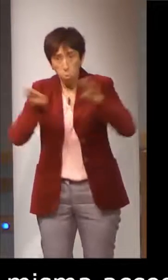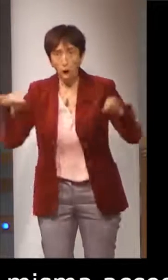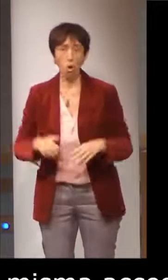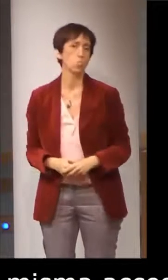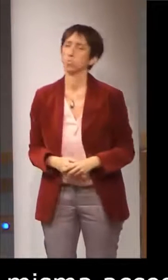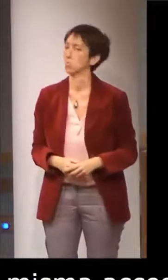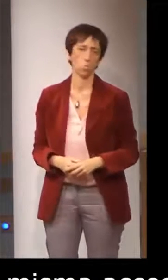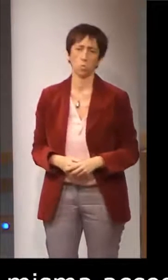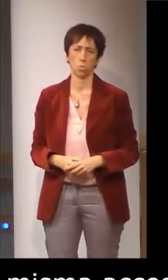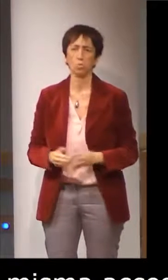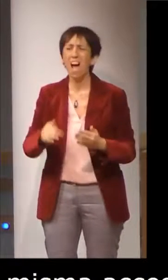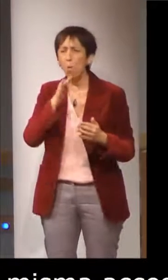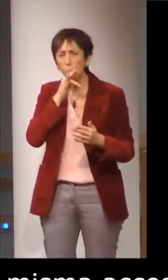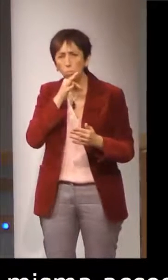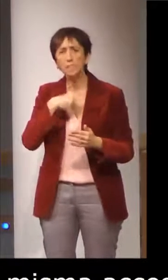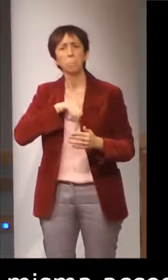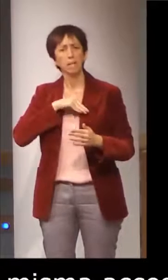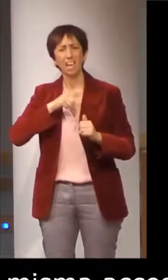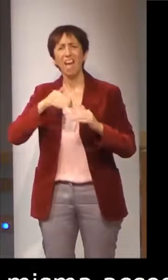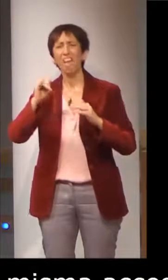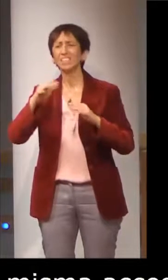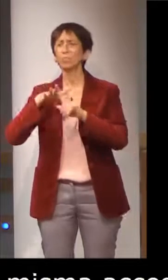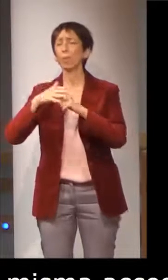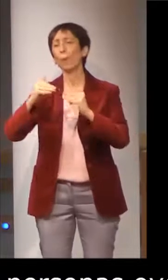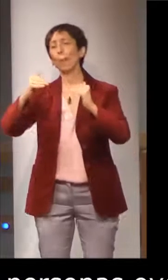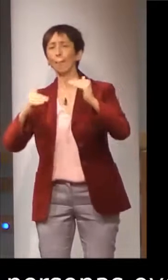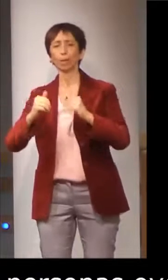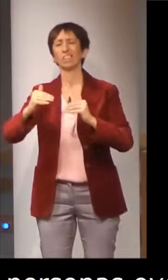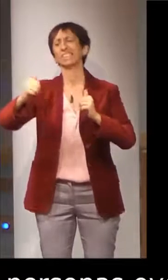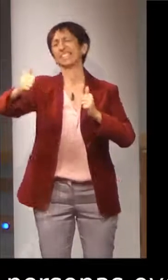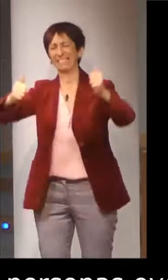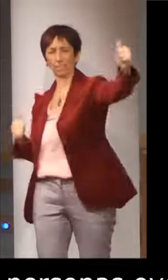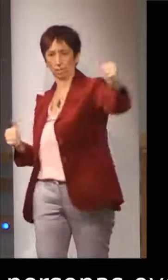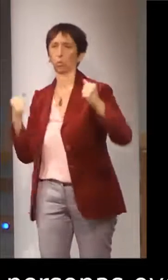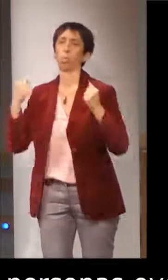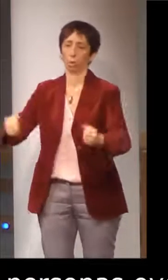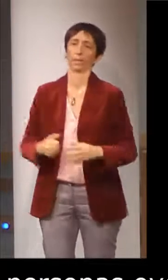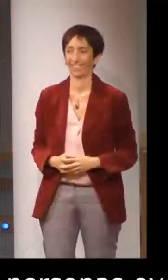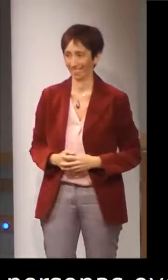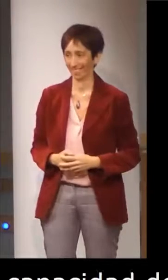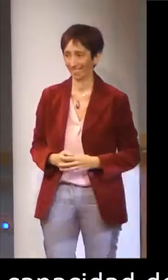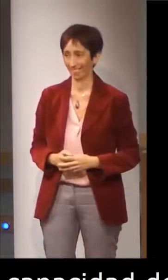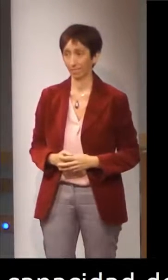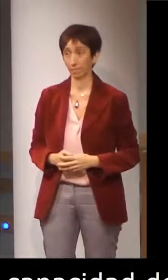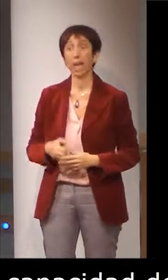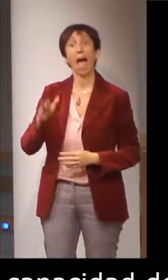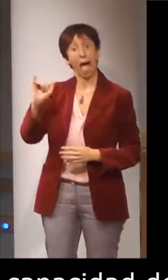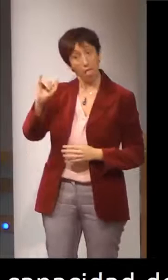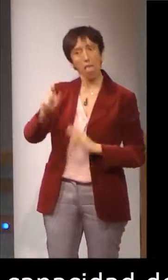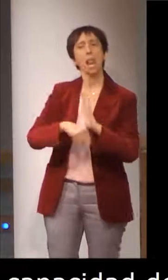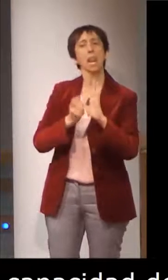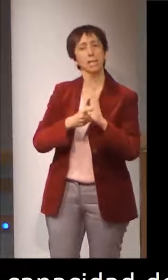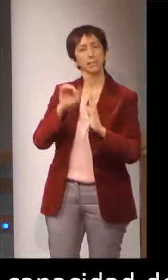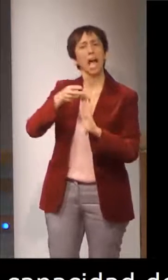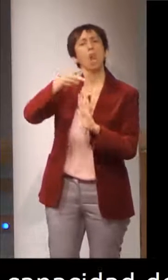No tenemos la misma capacidad de acceder al ocio, a la cultura y al tiempo libre. Vivimos en una gran desventaja en la